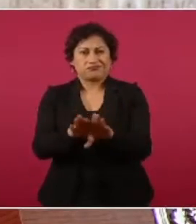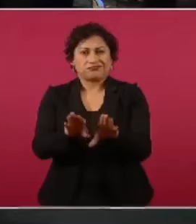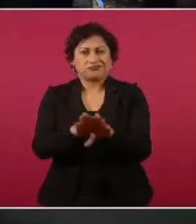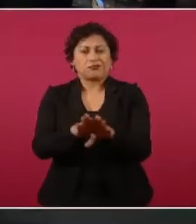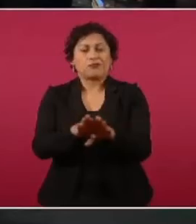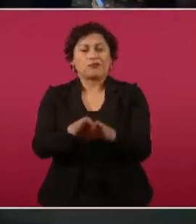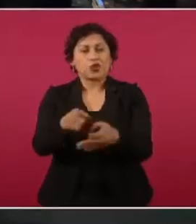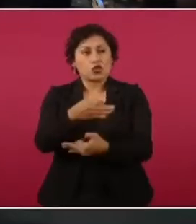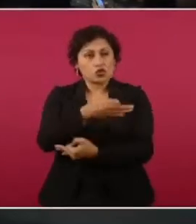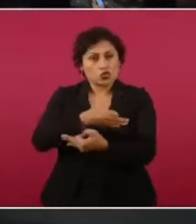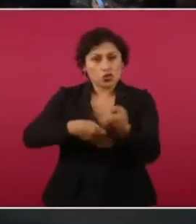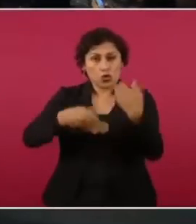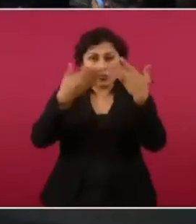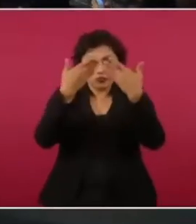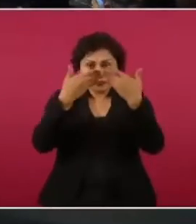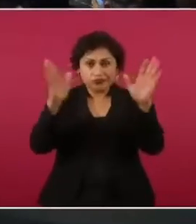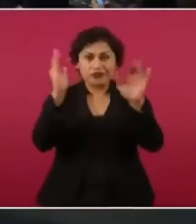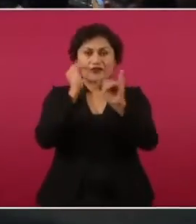sepamos lo que sucedió